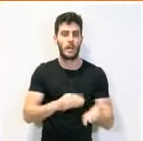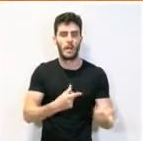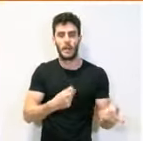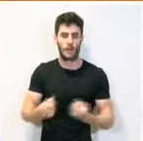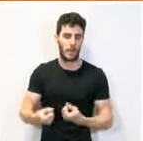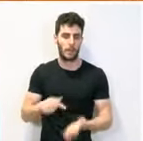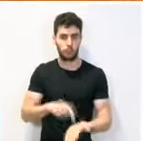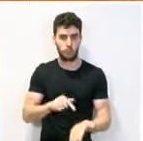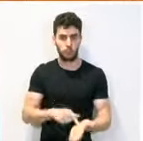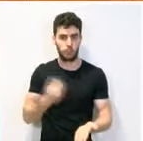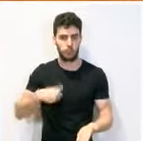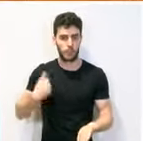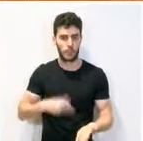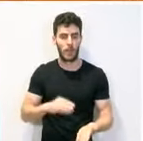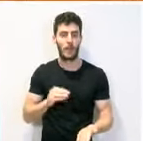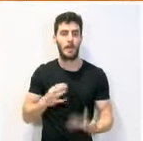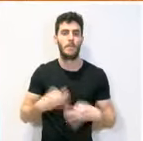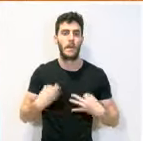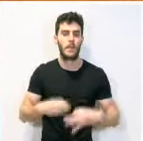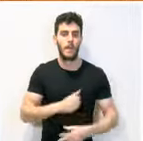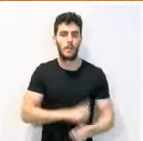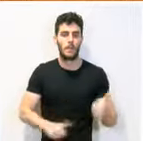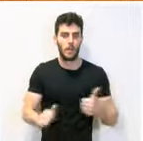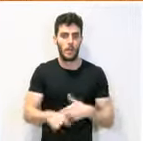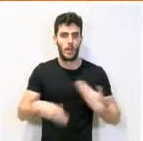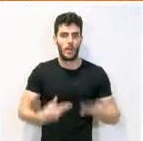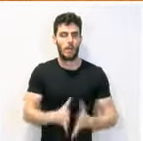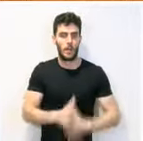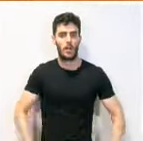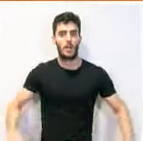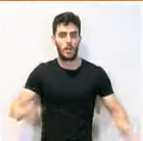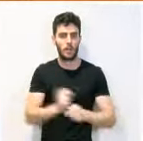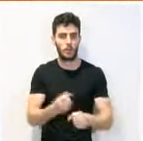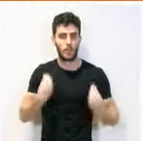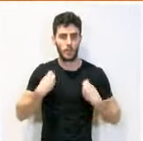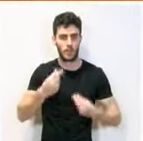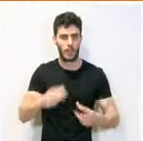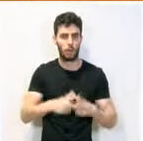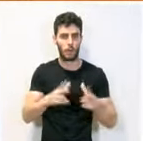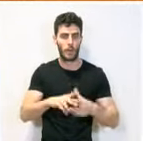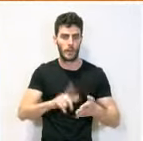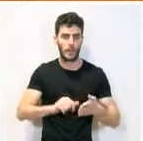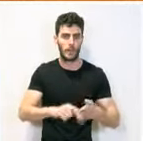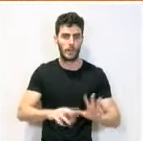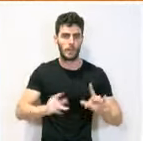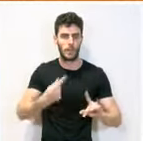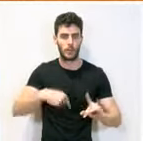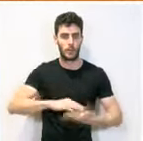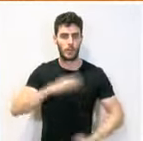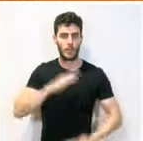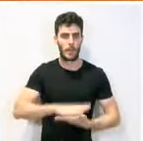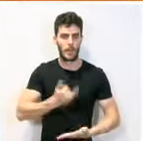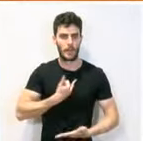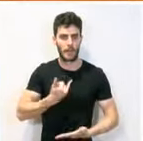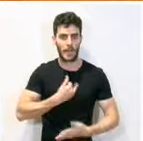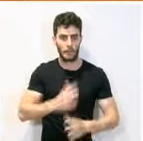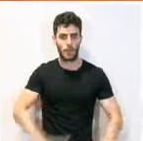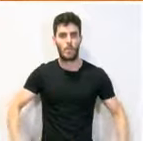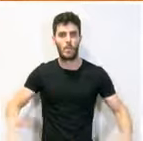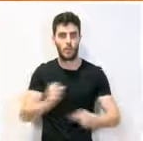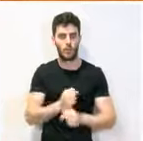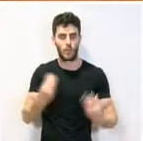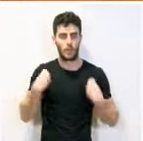necesidad imperiosa. Evidentemente, la prioridad es la bolsa de vivienda social en alquiler, pero o somos capaces de garantizar que hay una bolsa de